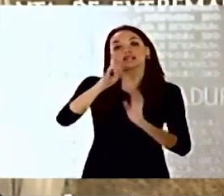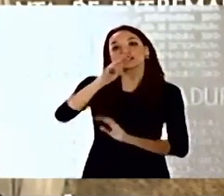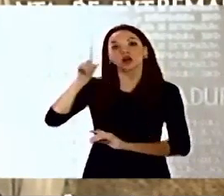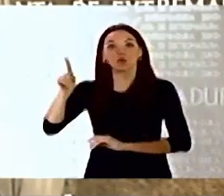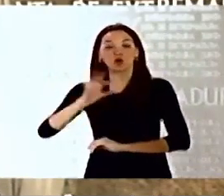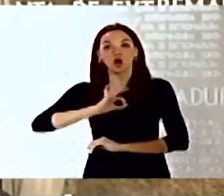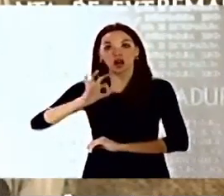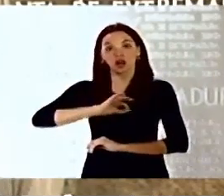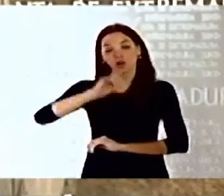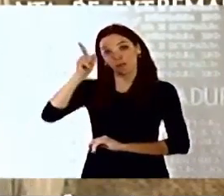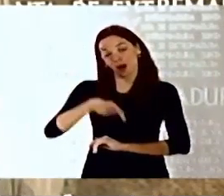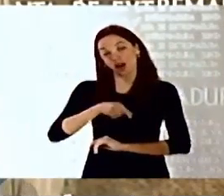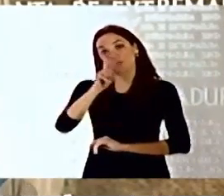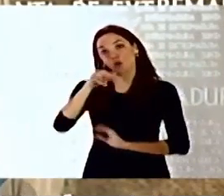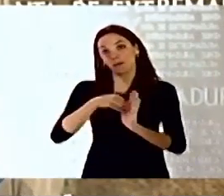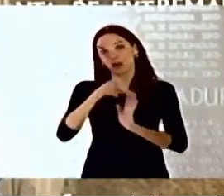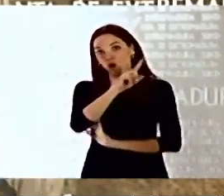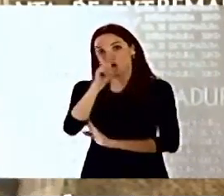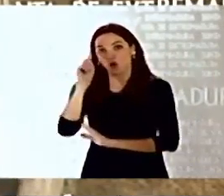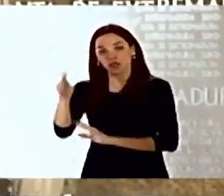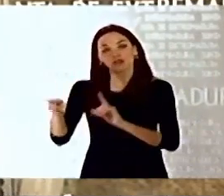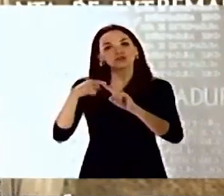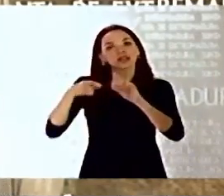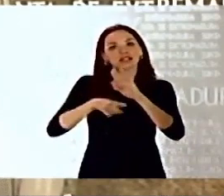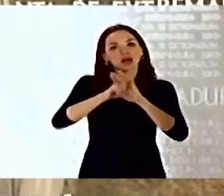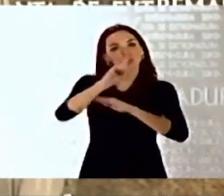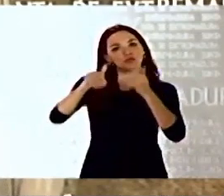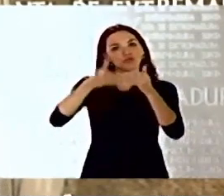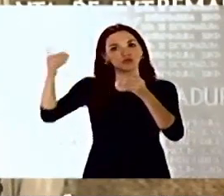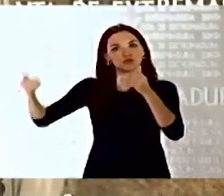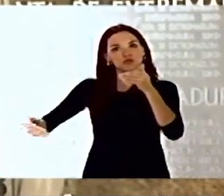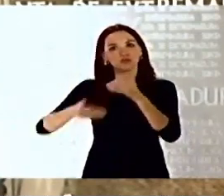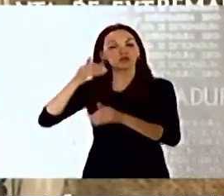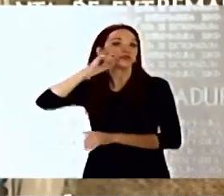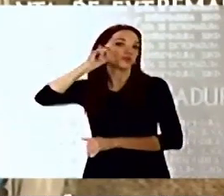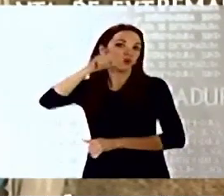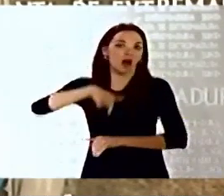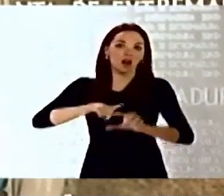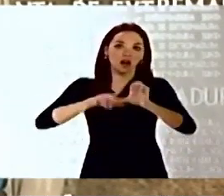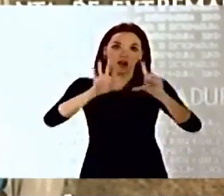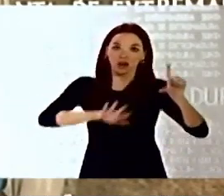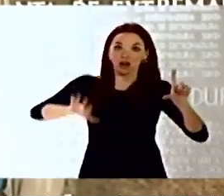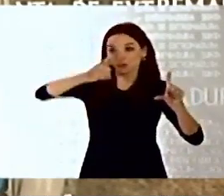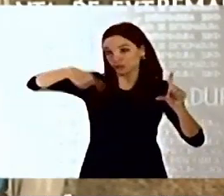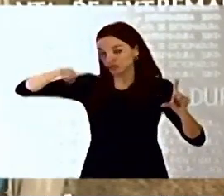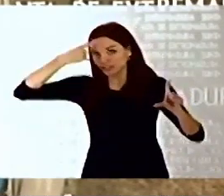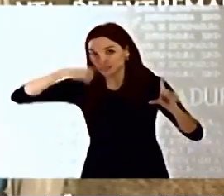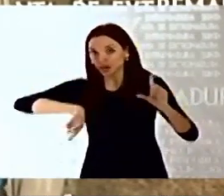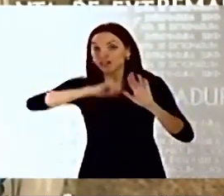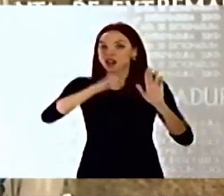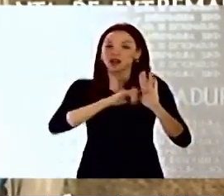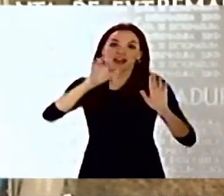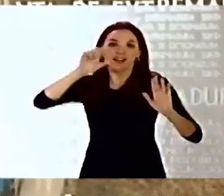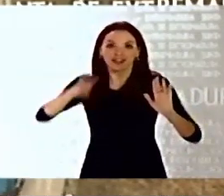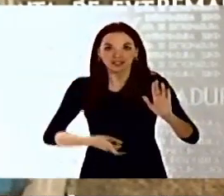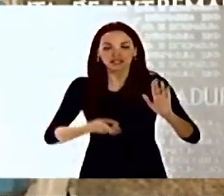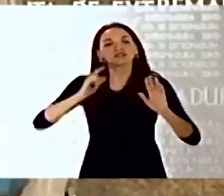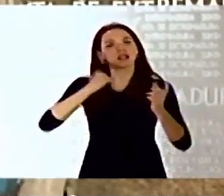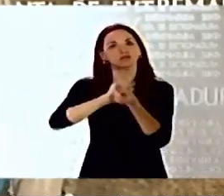de Desarrollo y Modernización del Turismo en Extremadura. Saben que modificamos la ley en la pasada legislatura para frenar